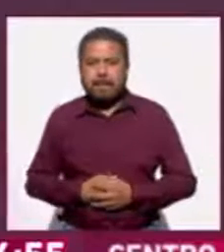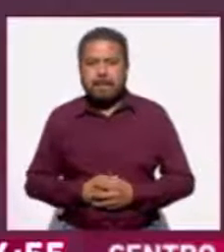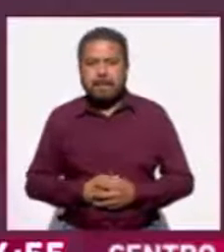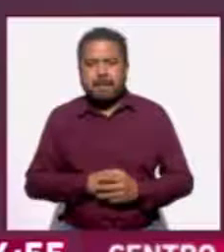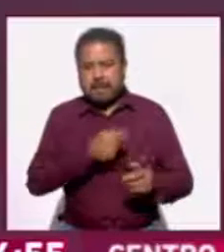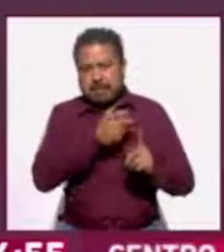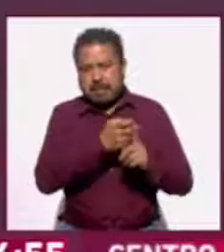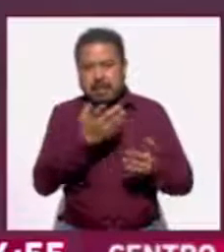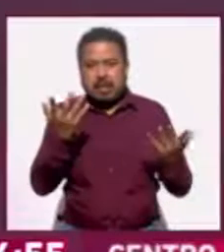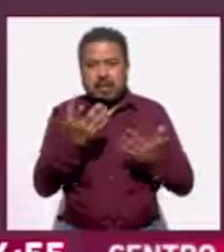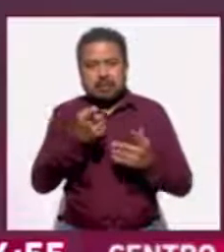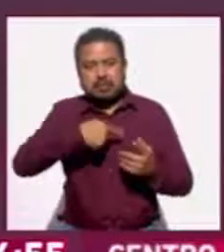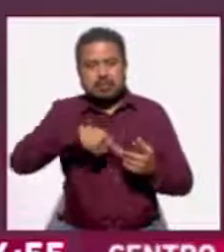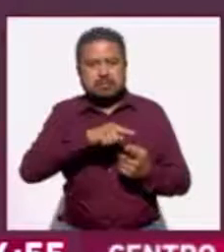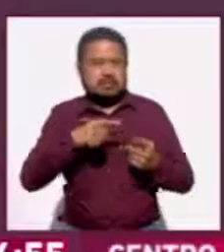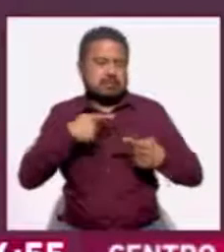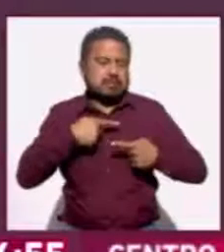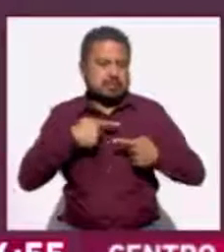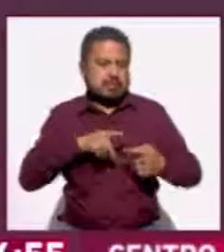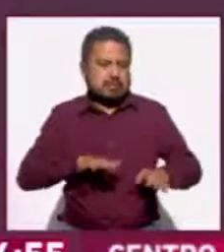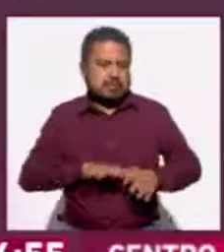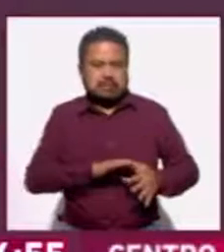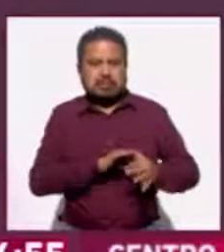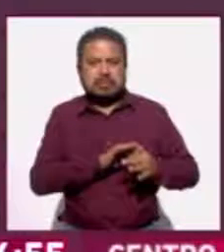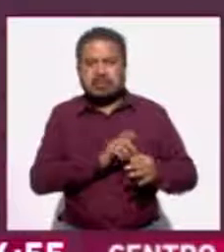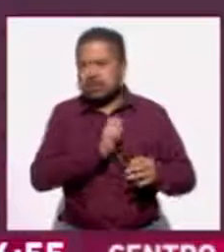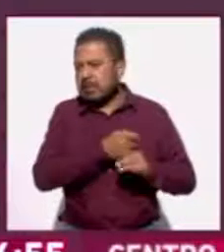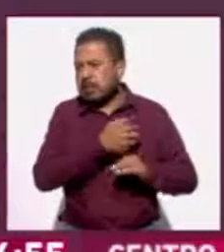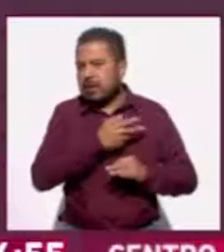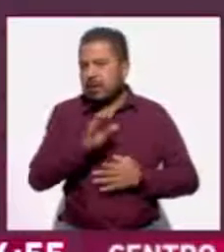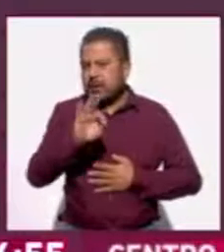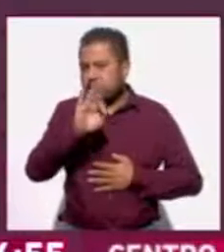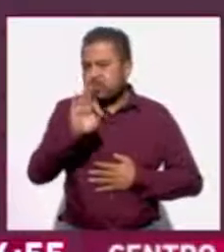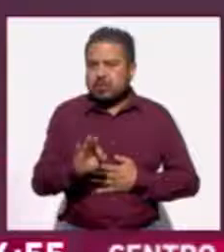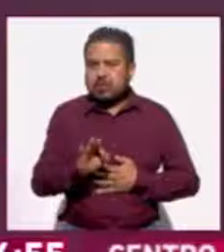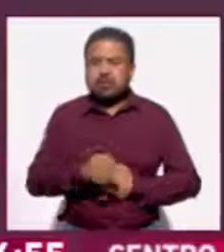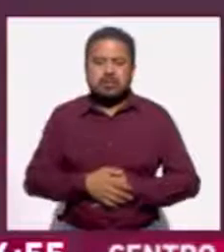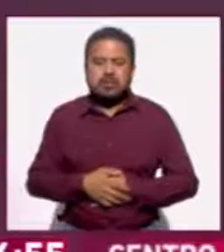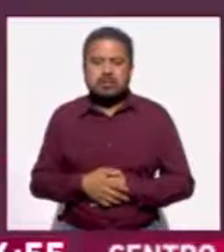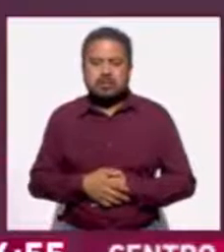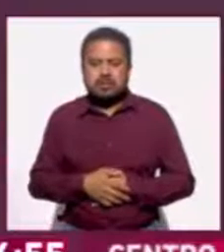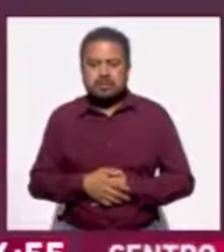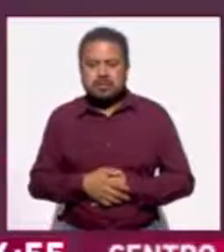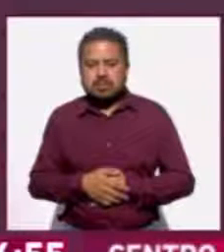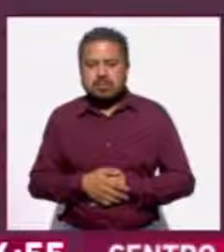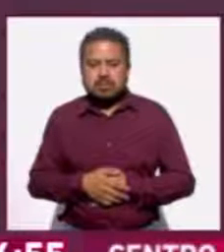Es una observación que hago por la similitud que tienen estos porcentajes.